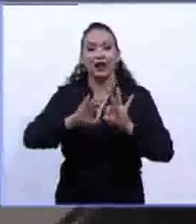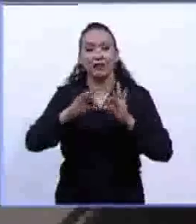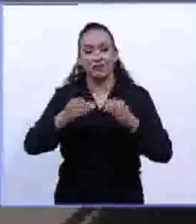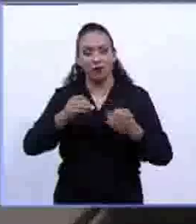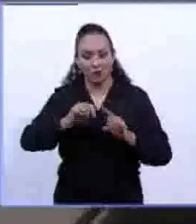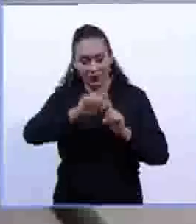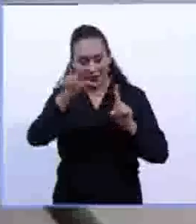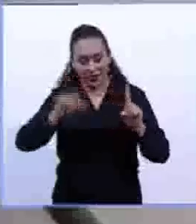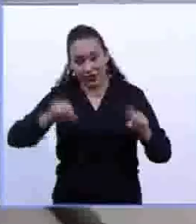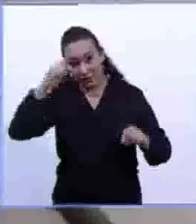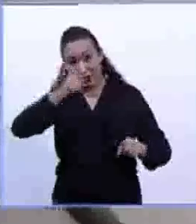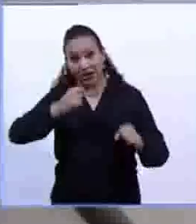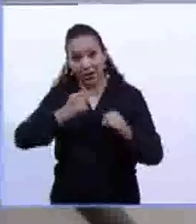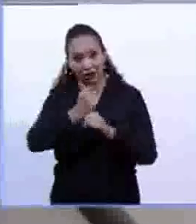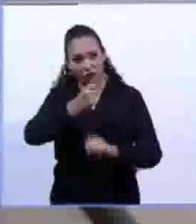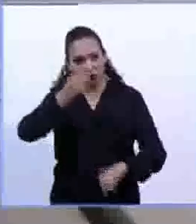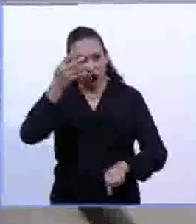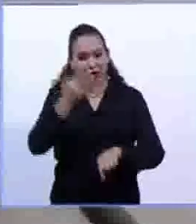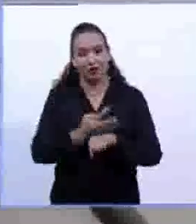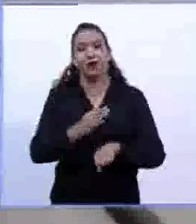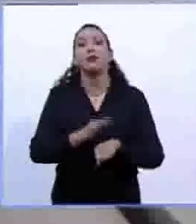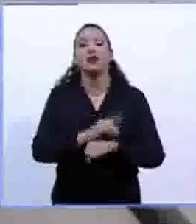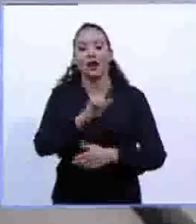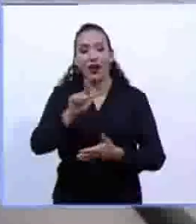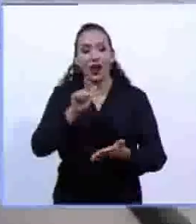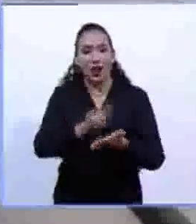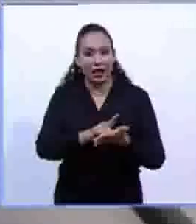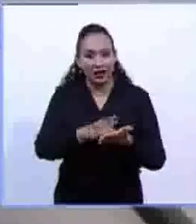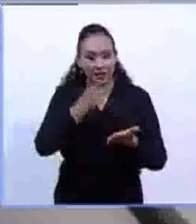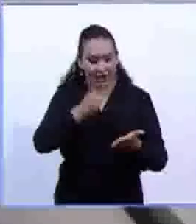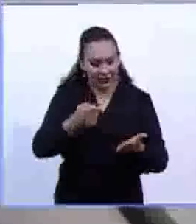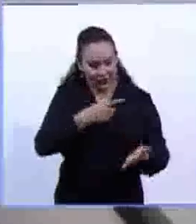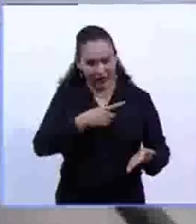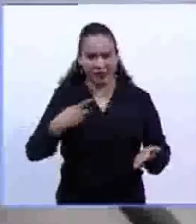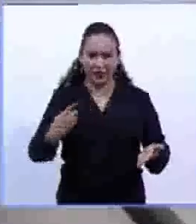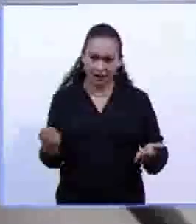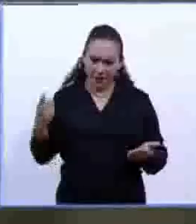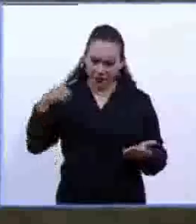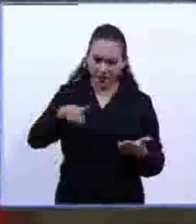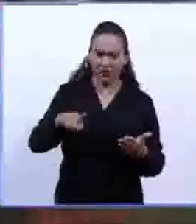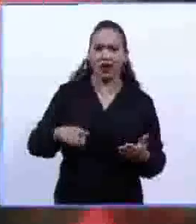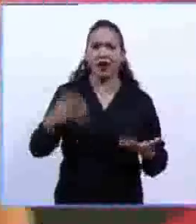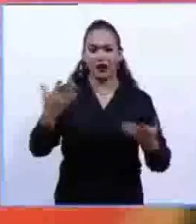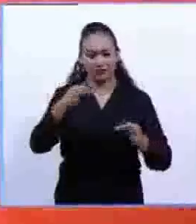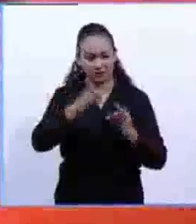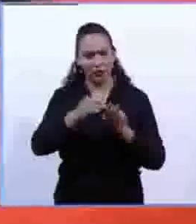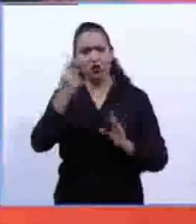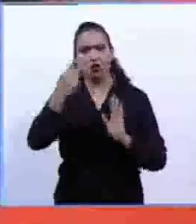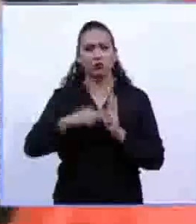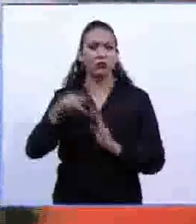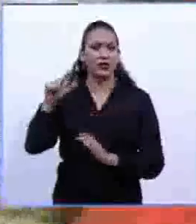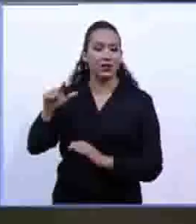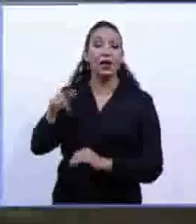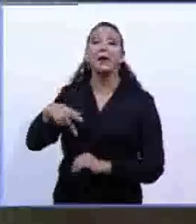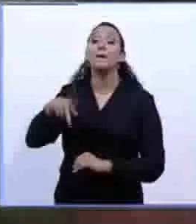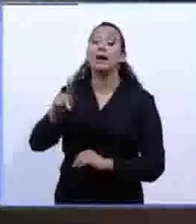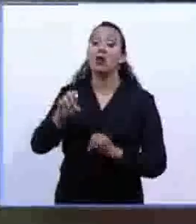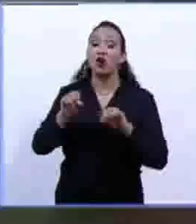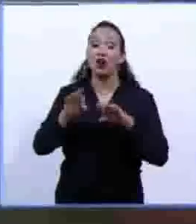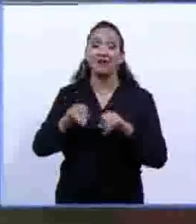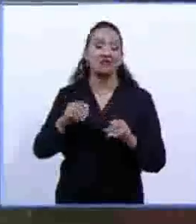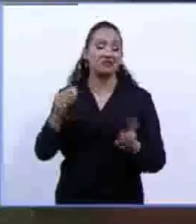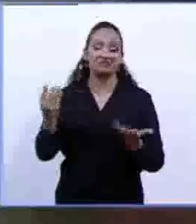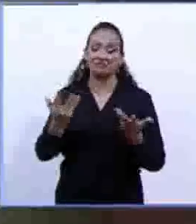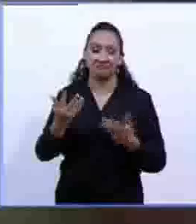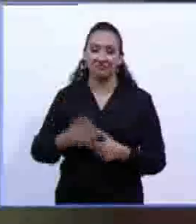Sancionar la Tortura, porque la ley obligaba su implementación desde 2017, pero la Fiscalía se negó